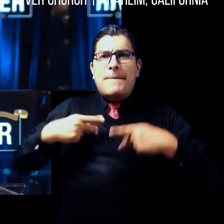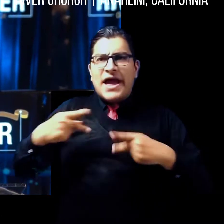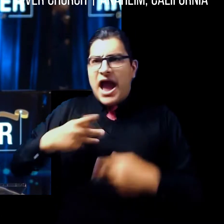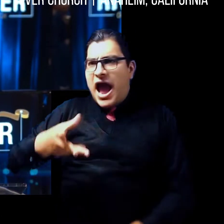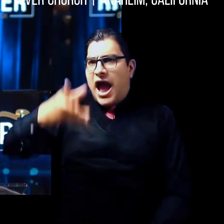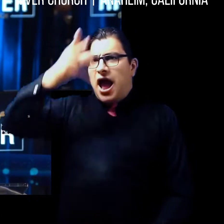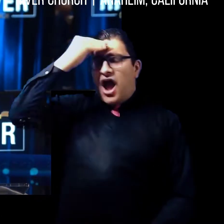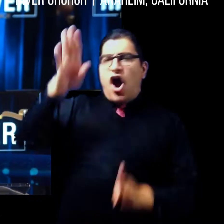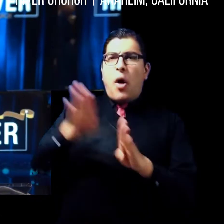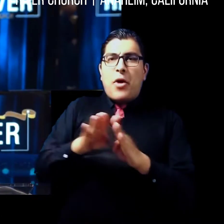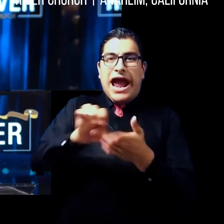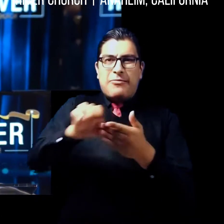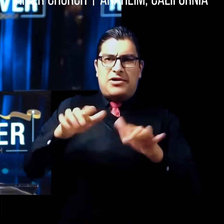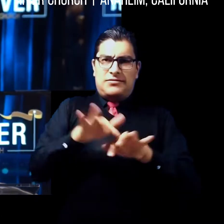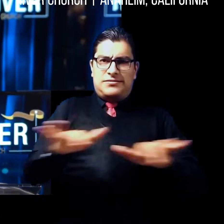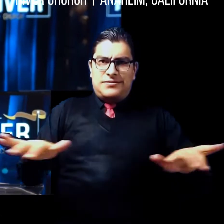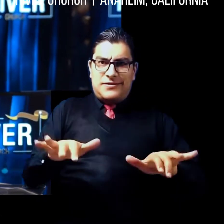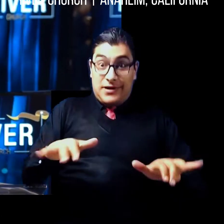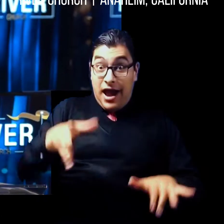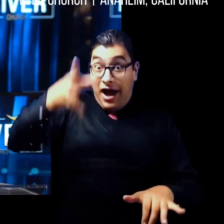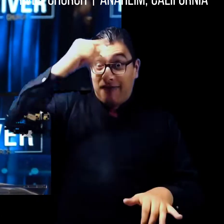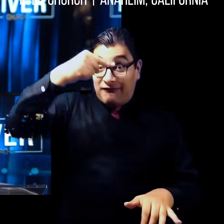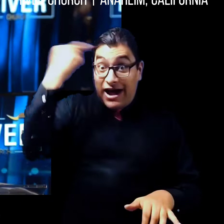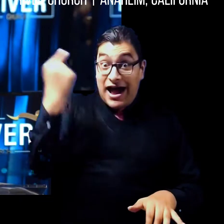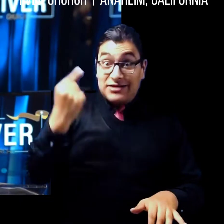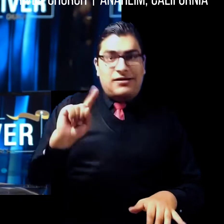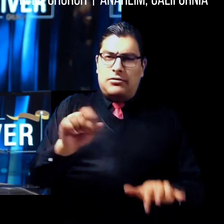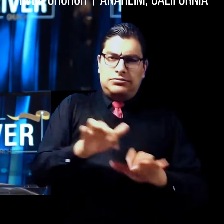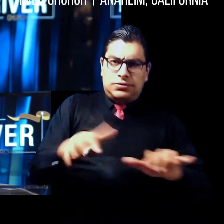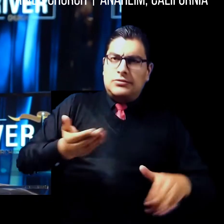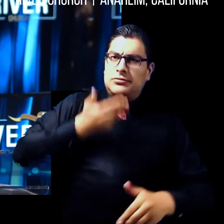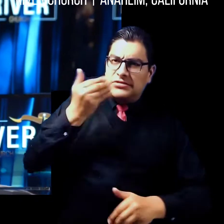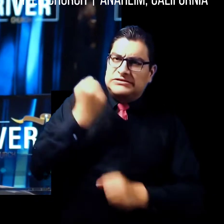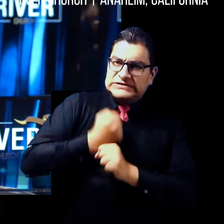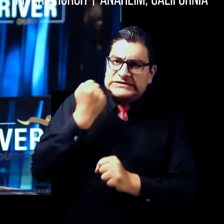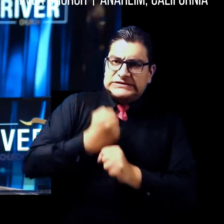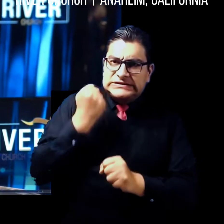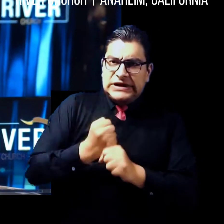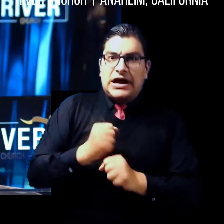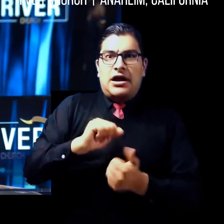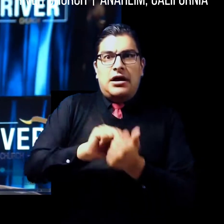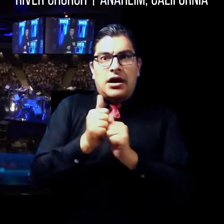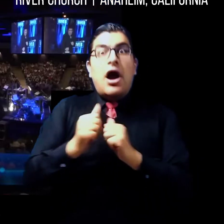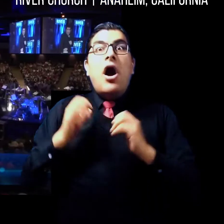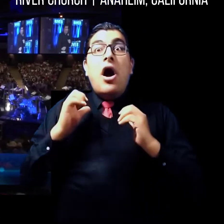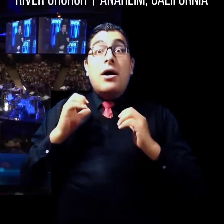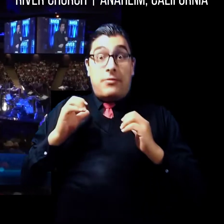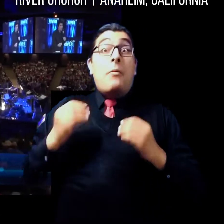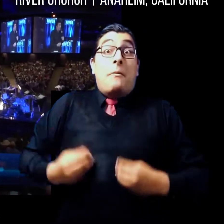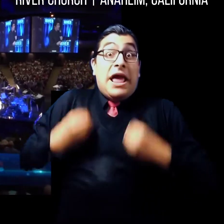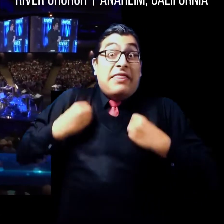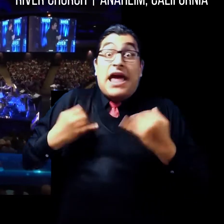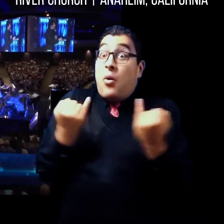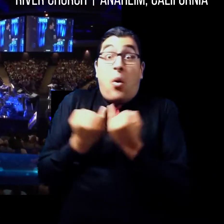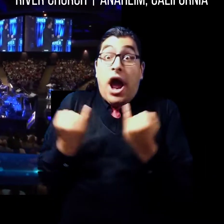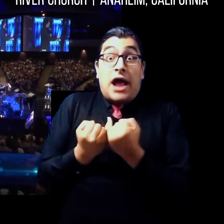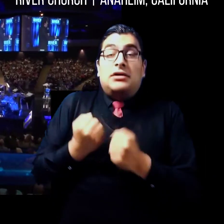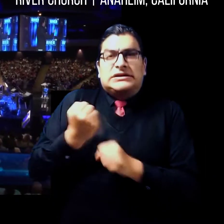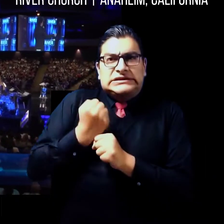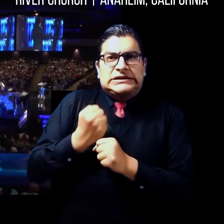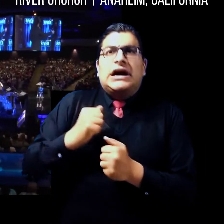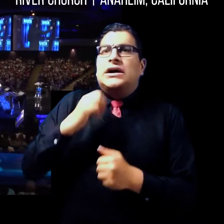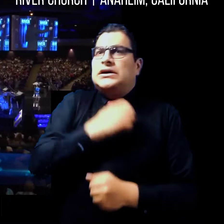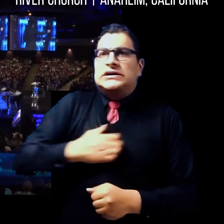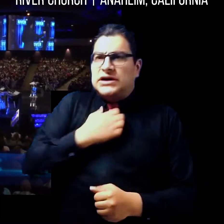la actividad de tocar el piano. El contentamiento no es el resultado de las circunstancias, es el resultado de un estilo de